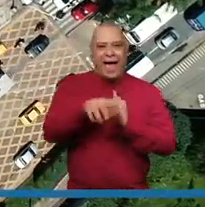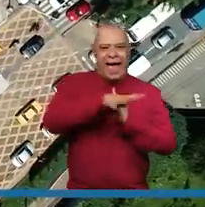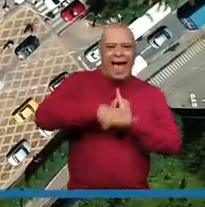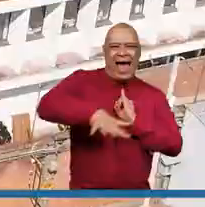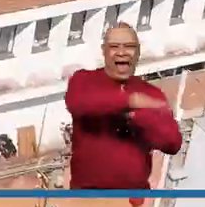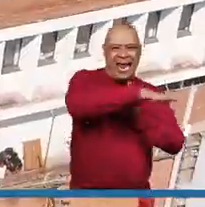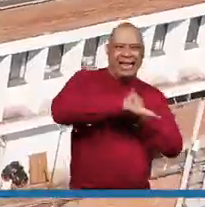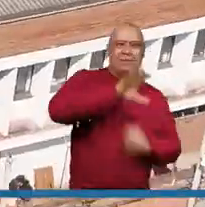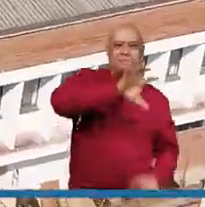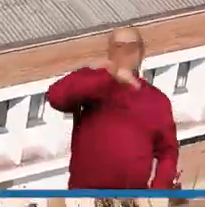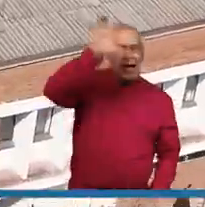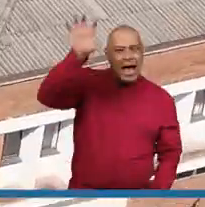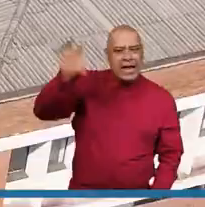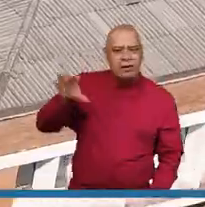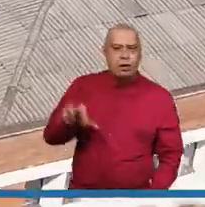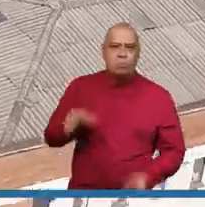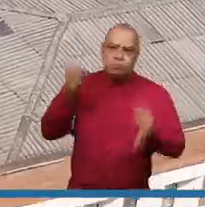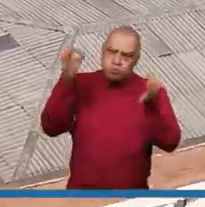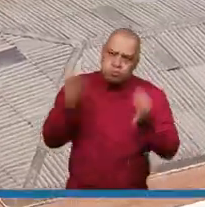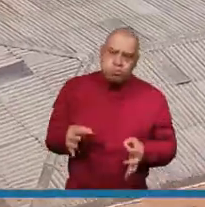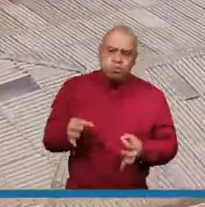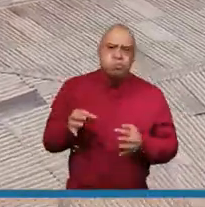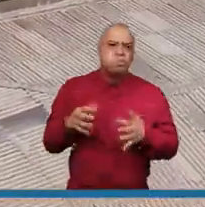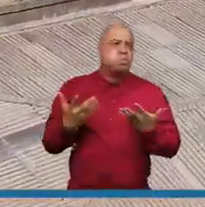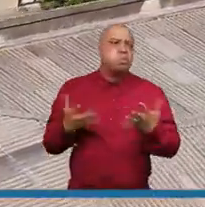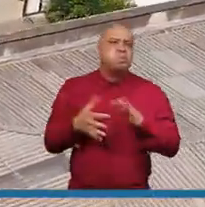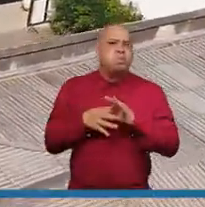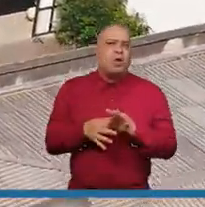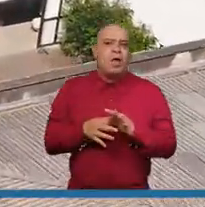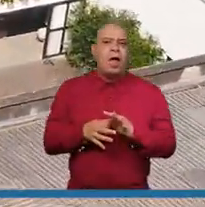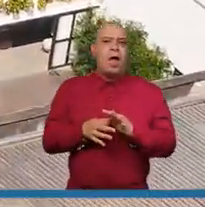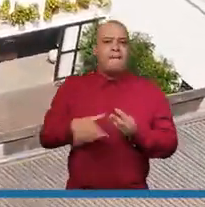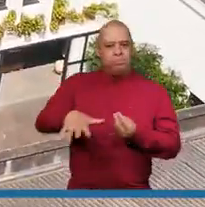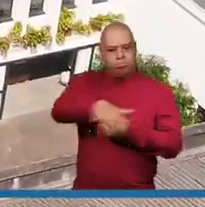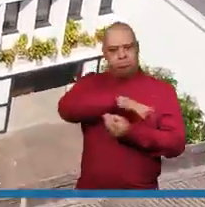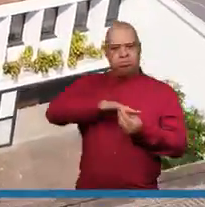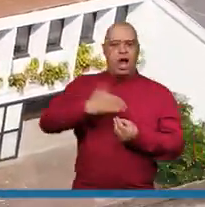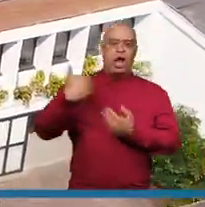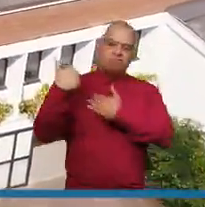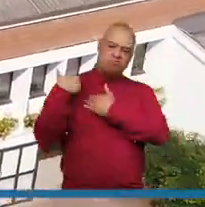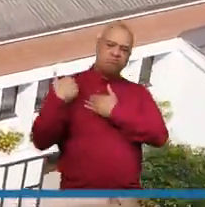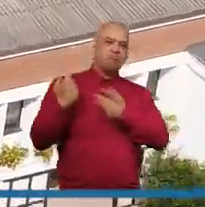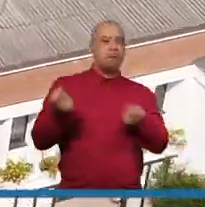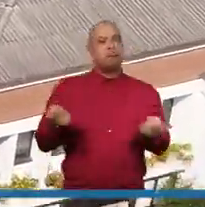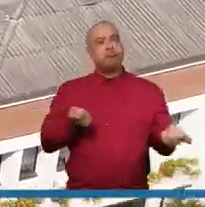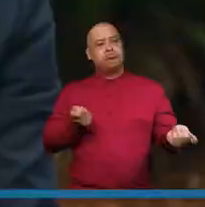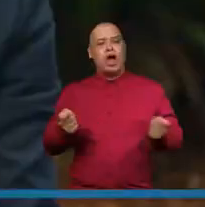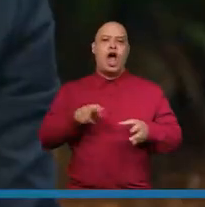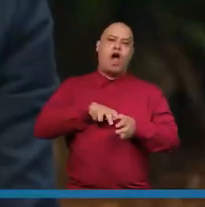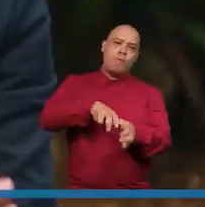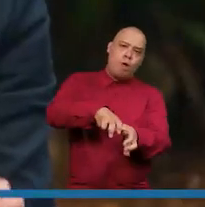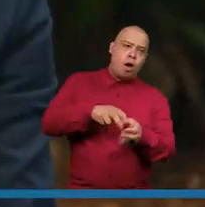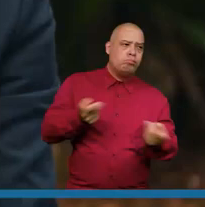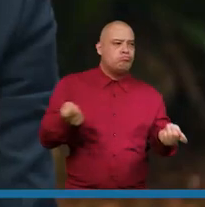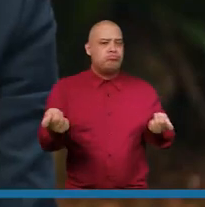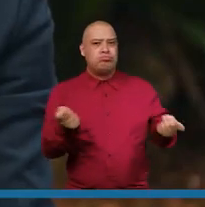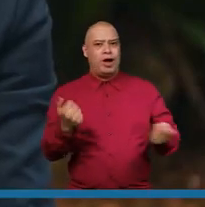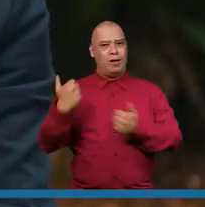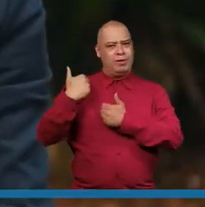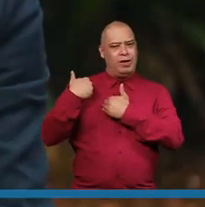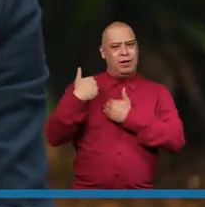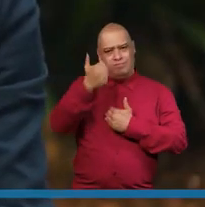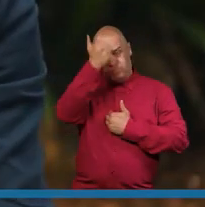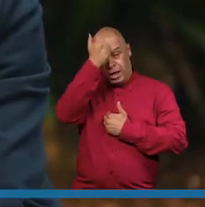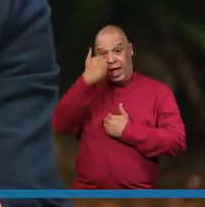Las áreas metropolitanas normalmente tienen competencias, como es ser autoridad ambiental, en otros casos también autoridad de transporte, pero